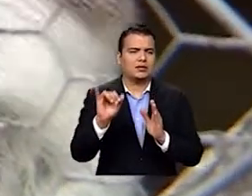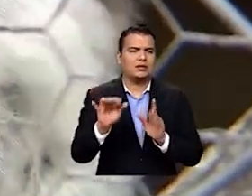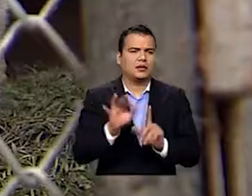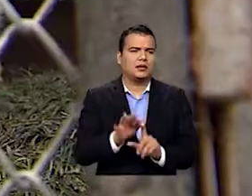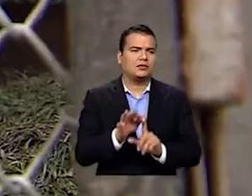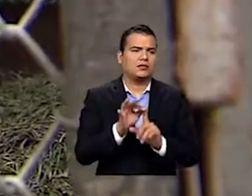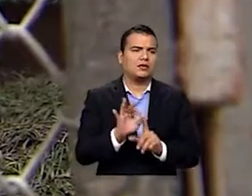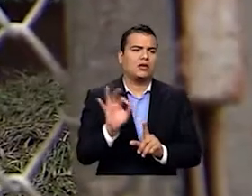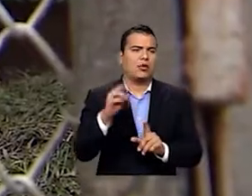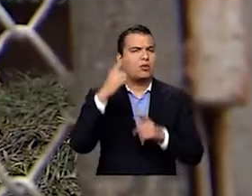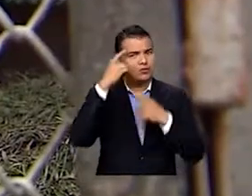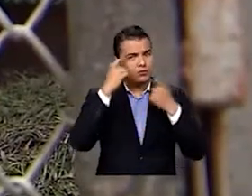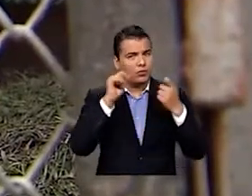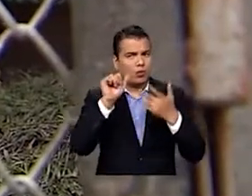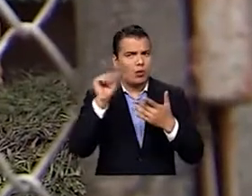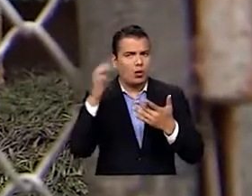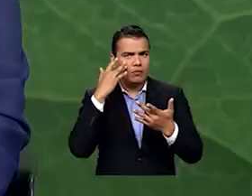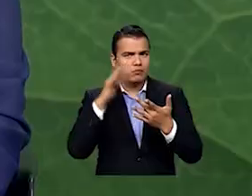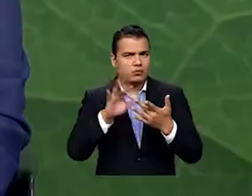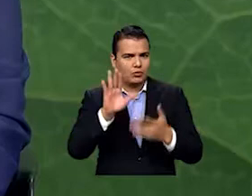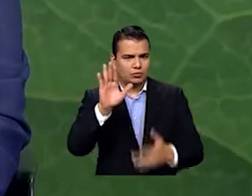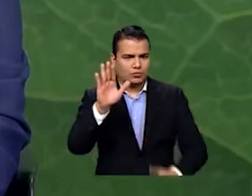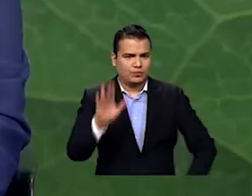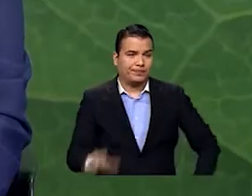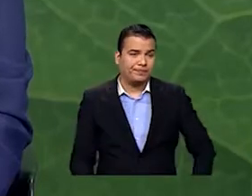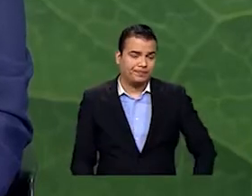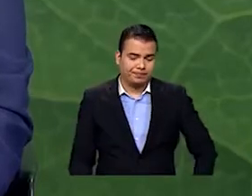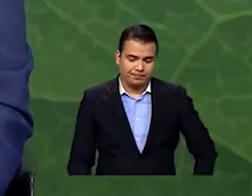otra alternativa que haya como tal para él.